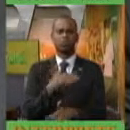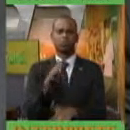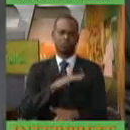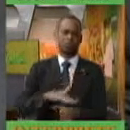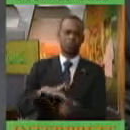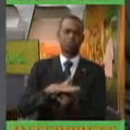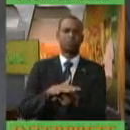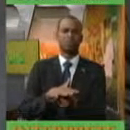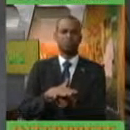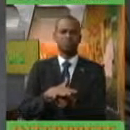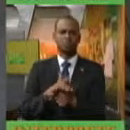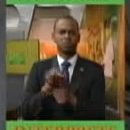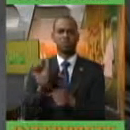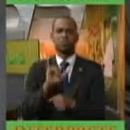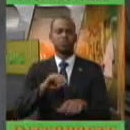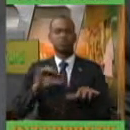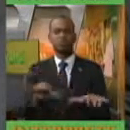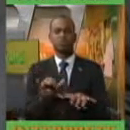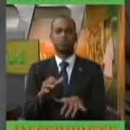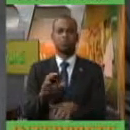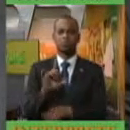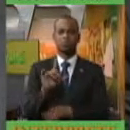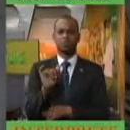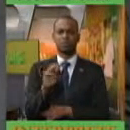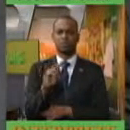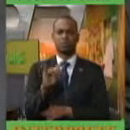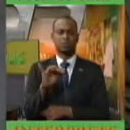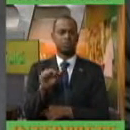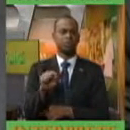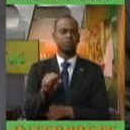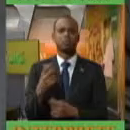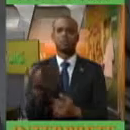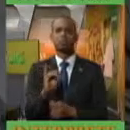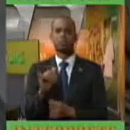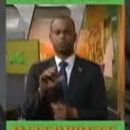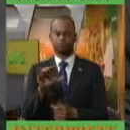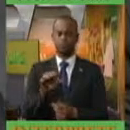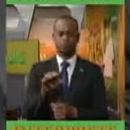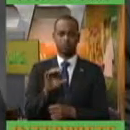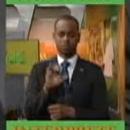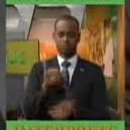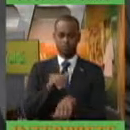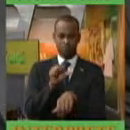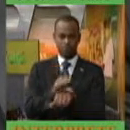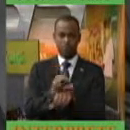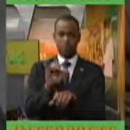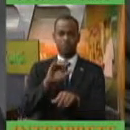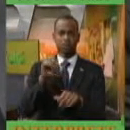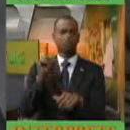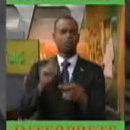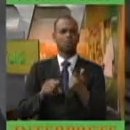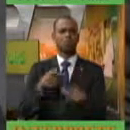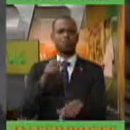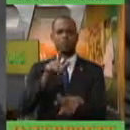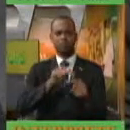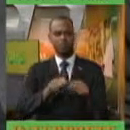lo estamos haciendo no solamente en Las Matas de Farfán y San Juan, también como lo hacen los compañeros en sus territorios.